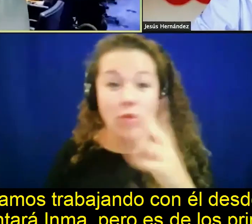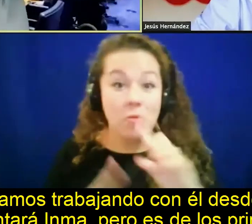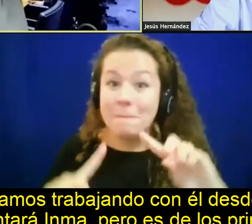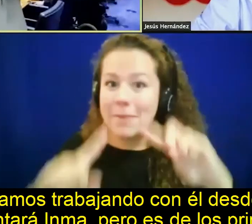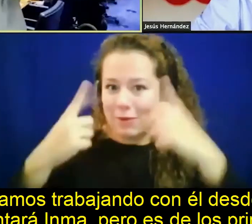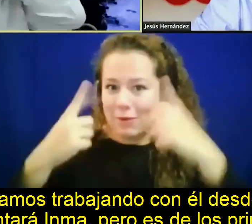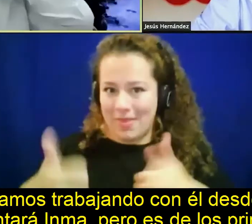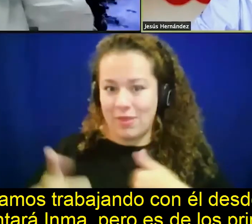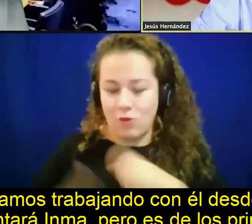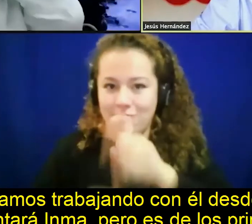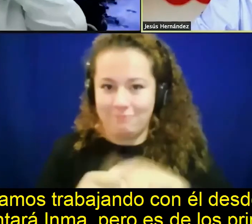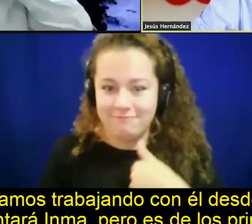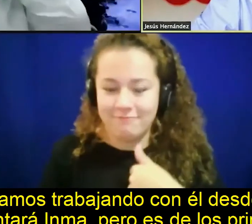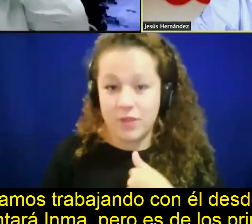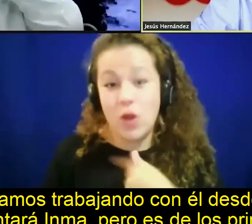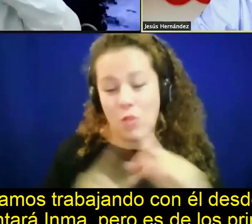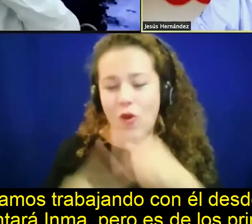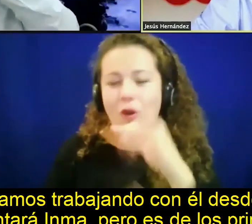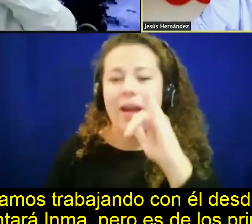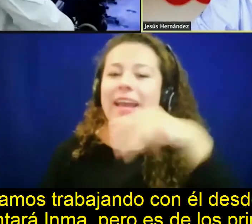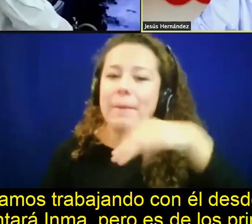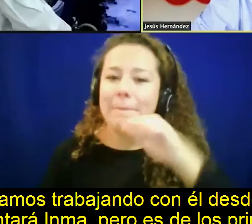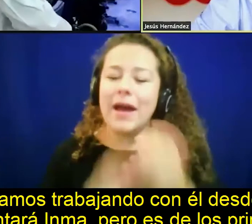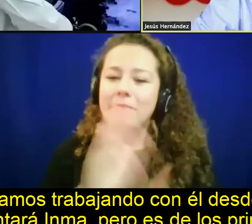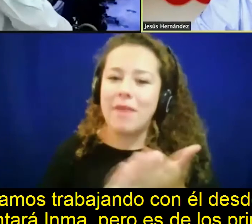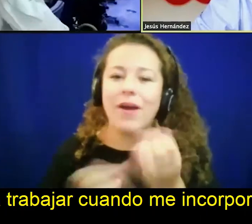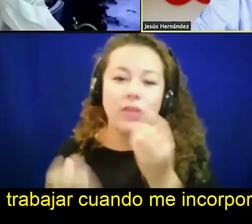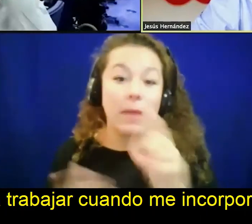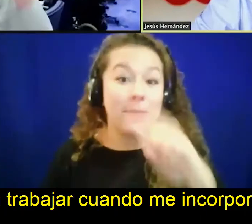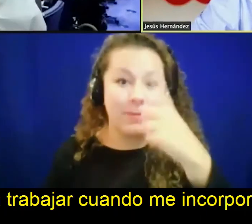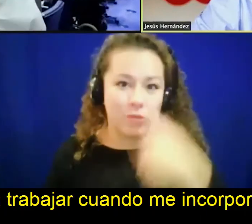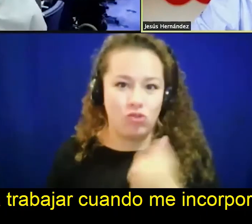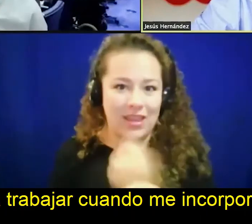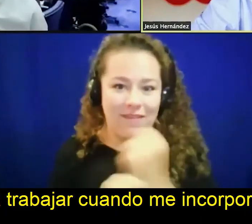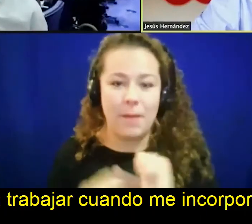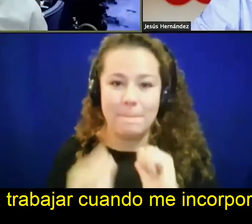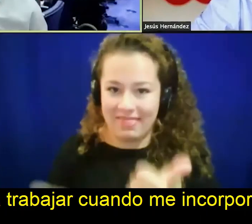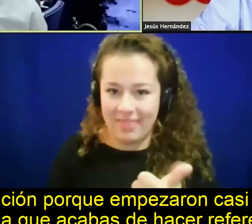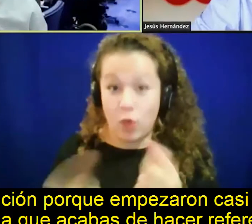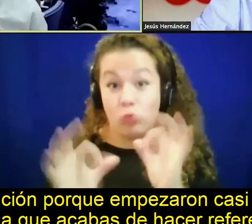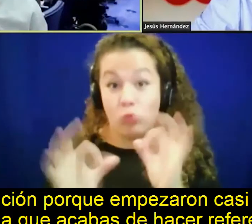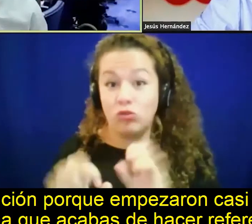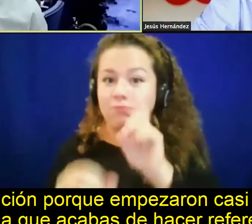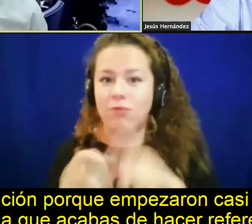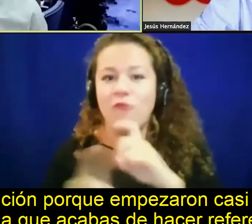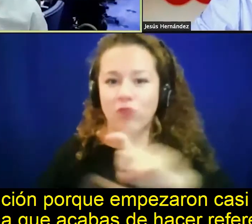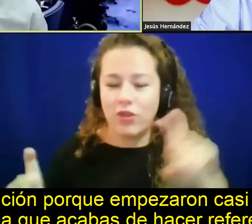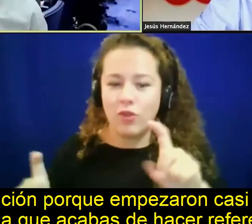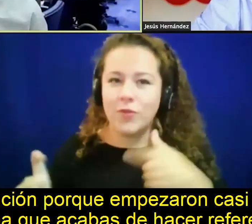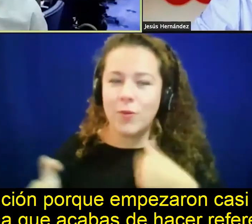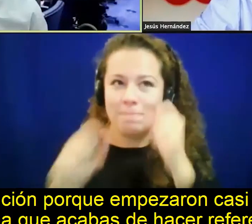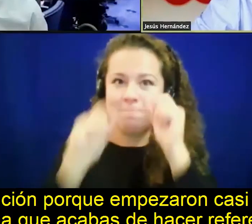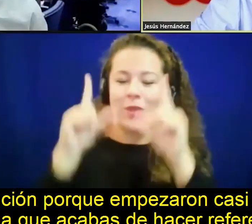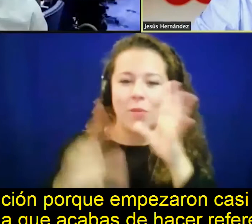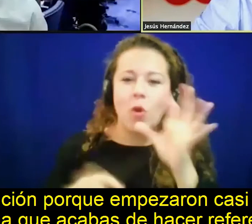no lo contará Inma, pero de los primeros en los que empecé yo a trabajar cuando me incorporé a la fundación. Y me llama la claro, atención porque empezaron casi en